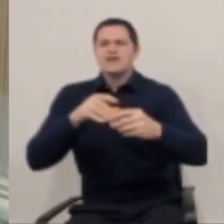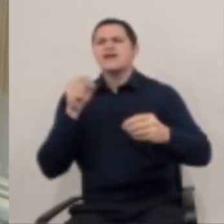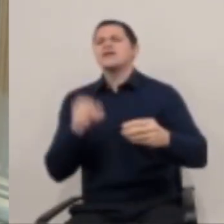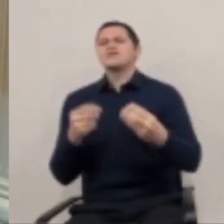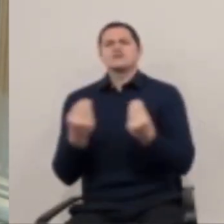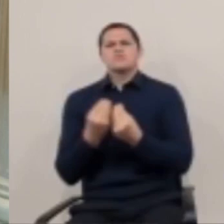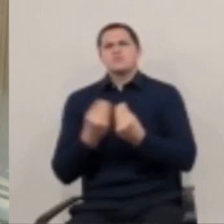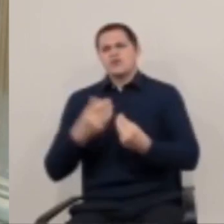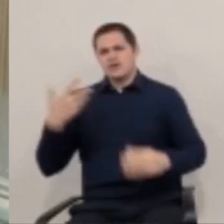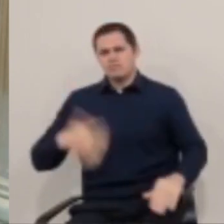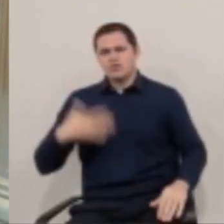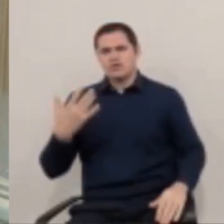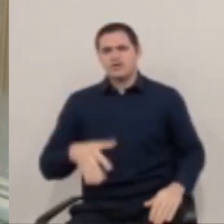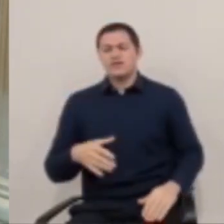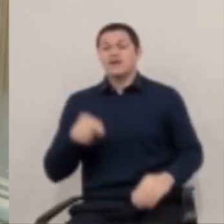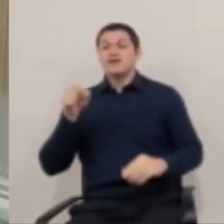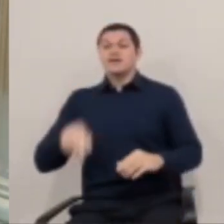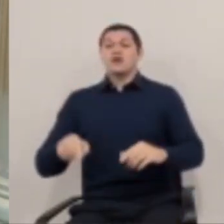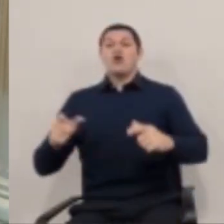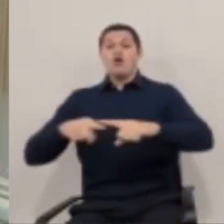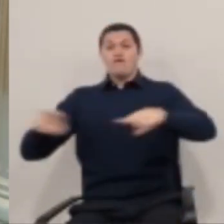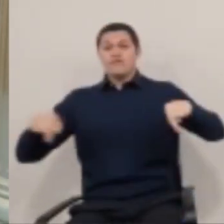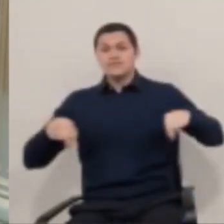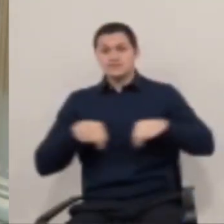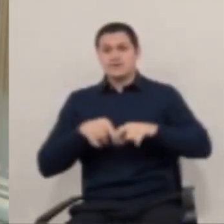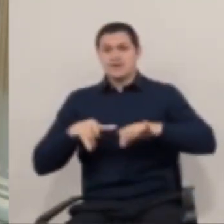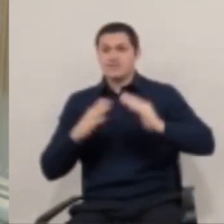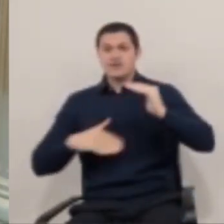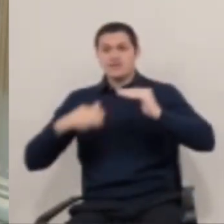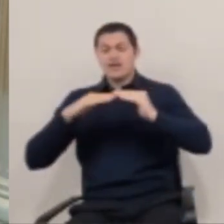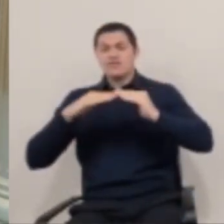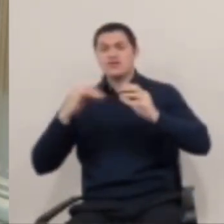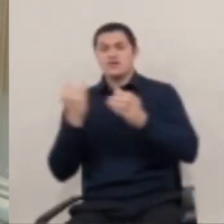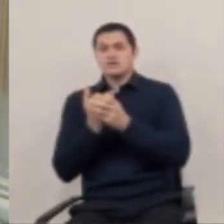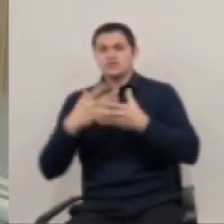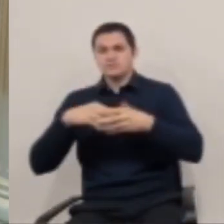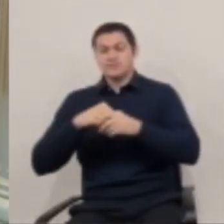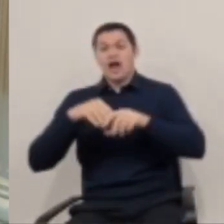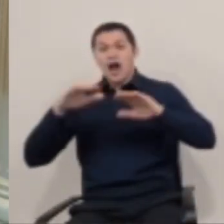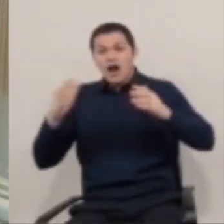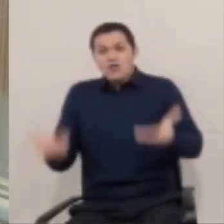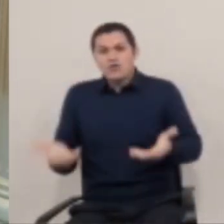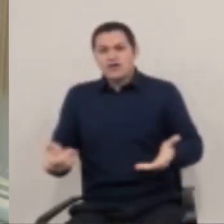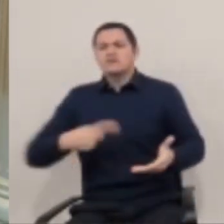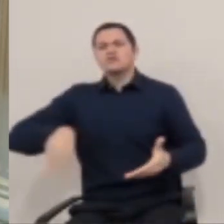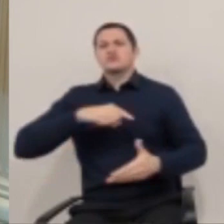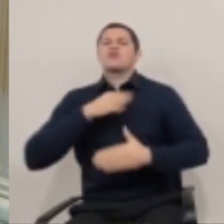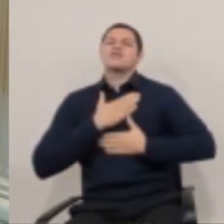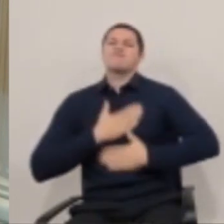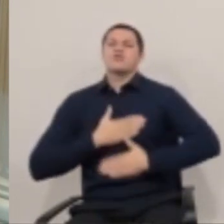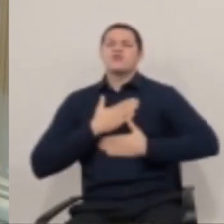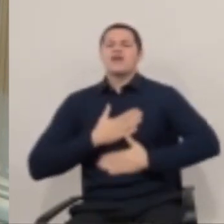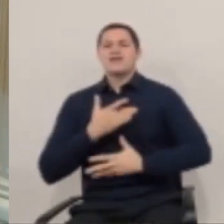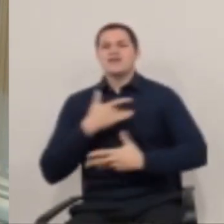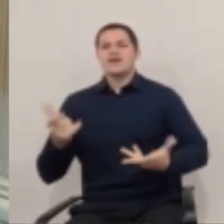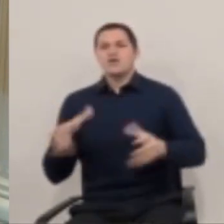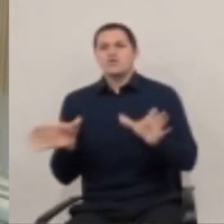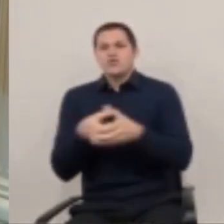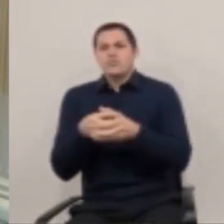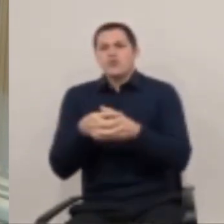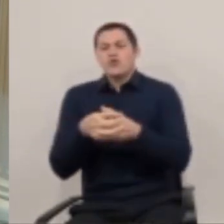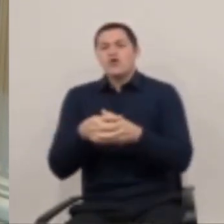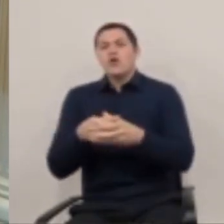la gestión de la Oficina de Equidad e Inclusión. A continuación, disfrutaremos de la presentación del grupo